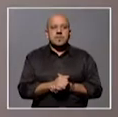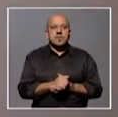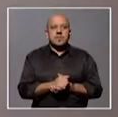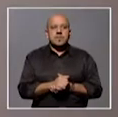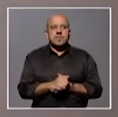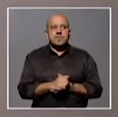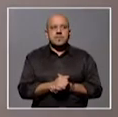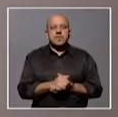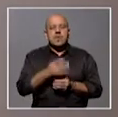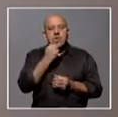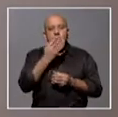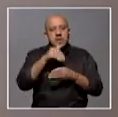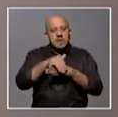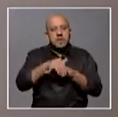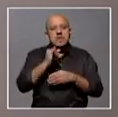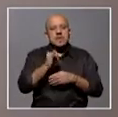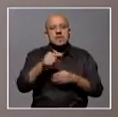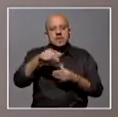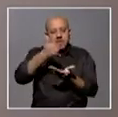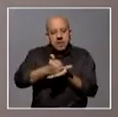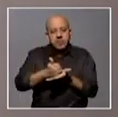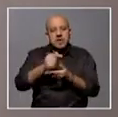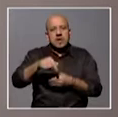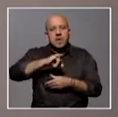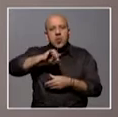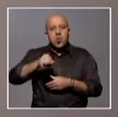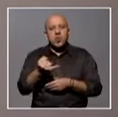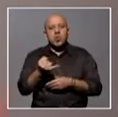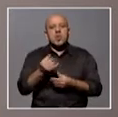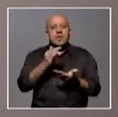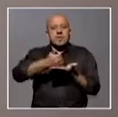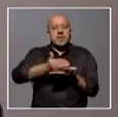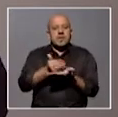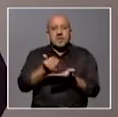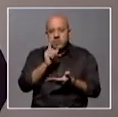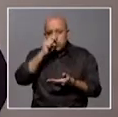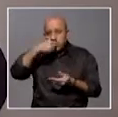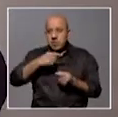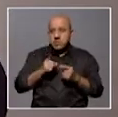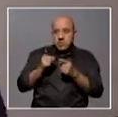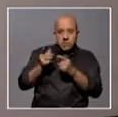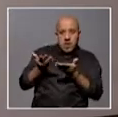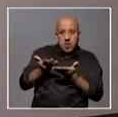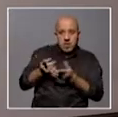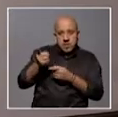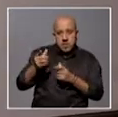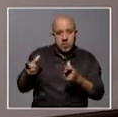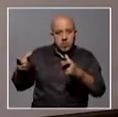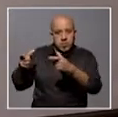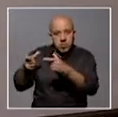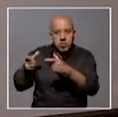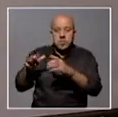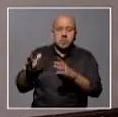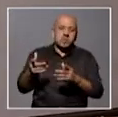¿Qué tal, Pilar? Buenas tardes, así es. Bueno, nos encontramos en la Junta Departamental de Montevideo, donde están en plena sesión, obviamente, con los